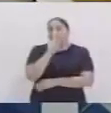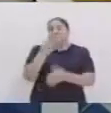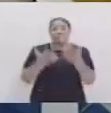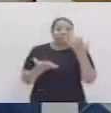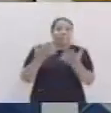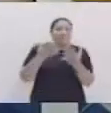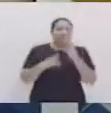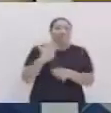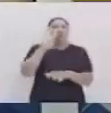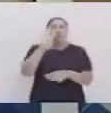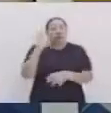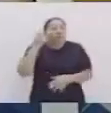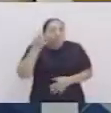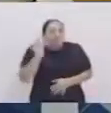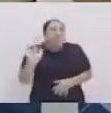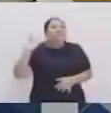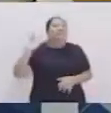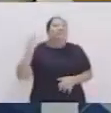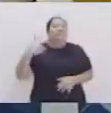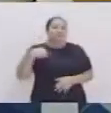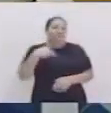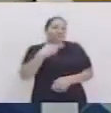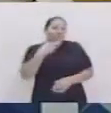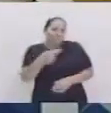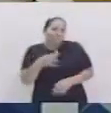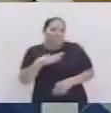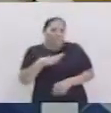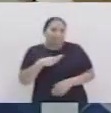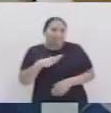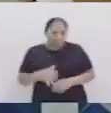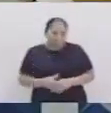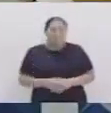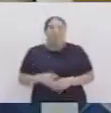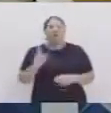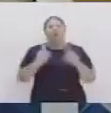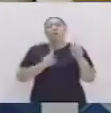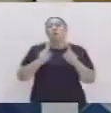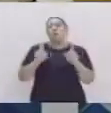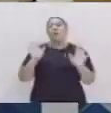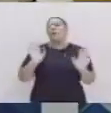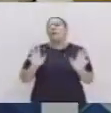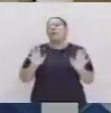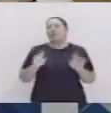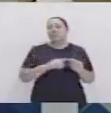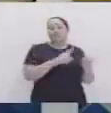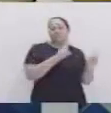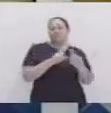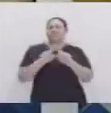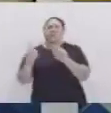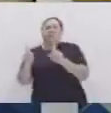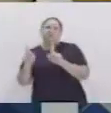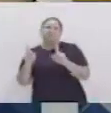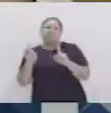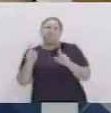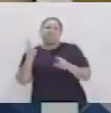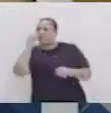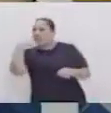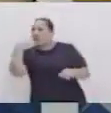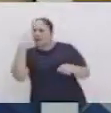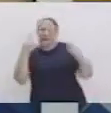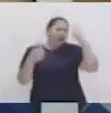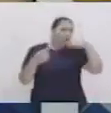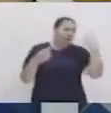que íbamos a tener. Ahora, si yo te digo, ¿cuál es la probabilidad de que sean diferentes las dos caras? Que sean diferentes ambas caras,